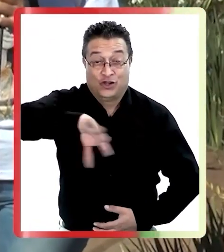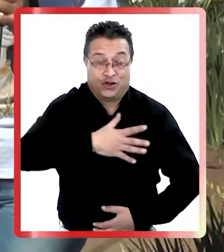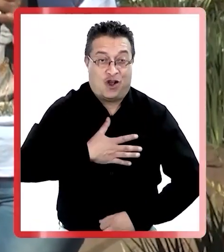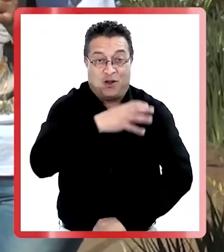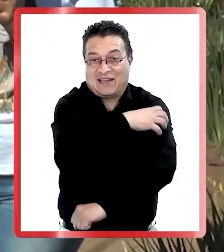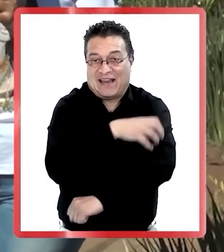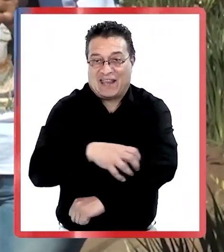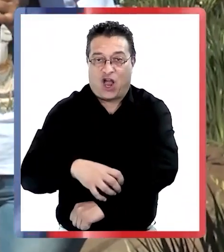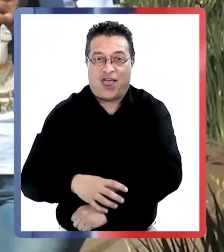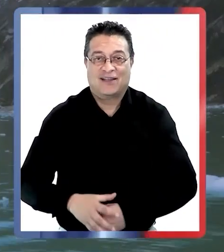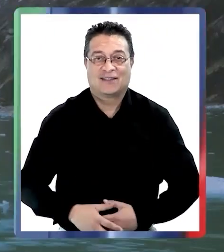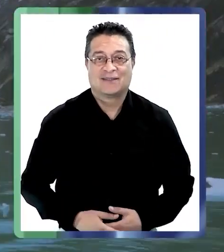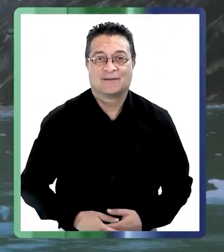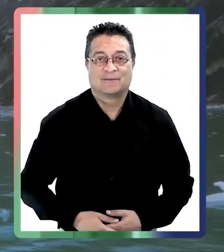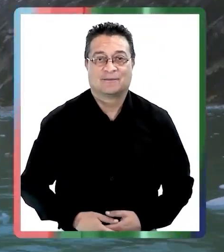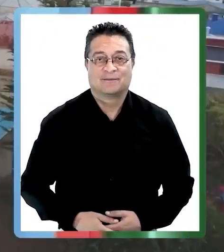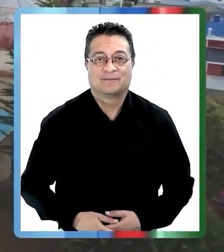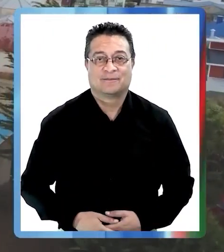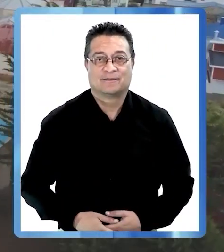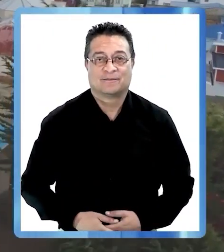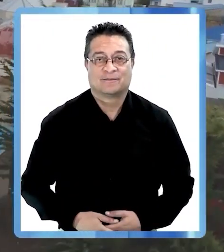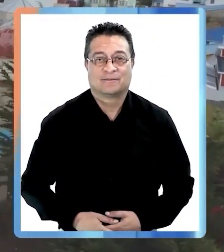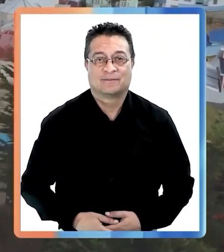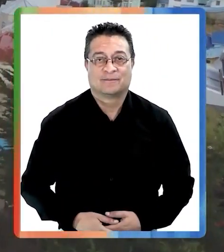Somos las regiones.